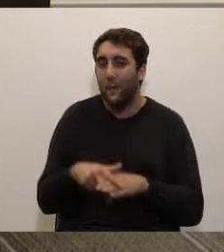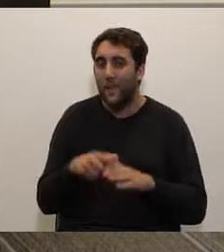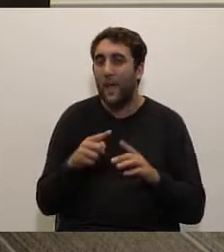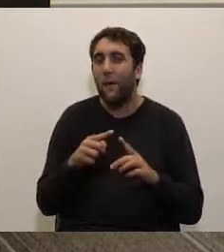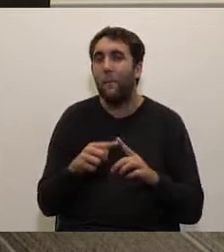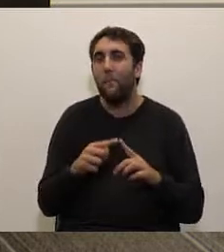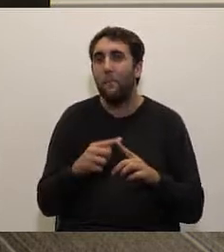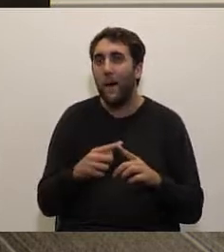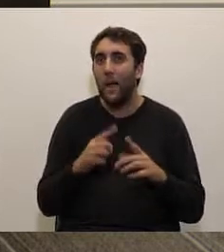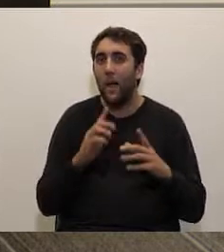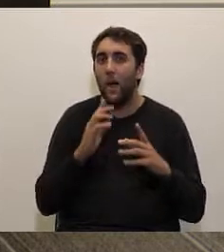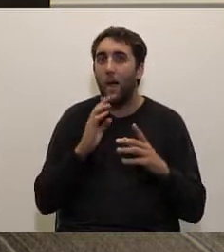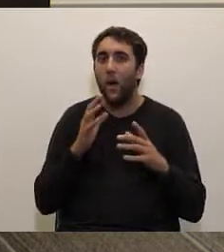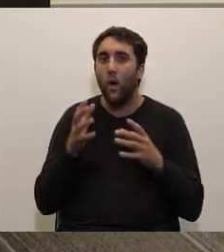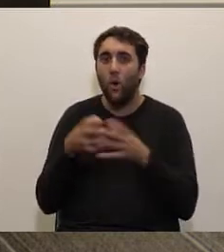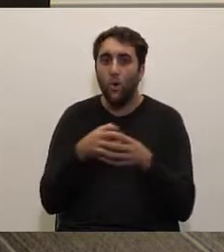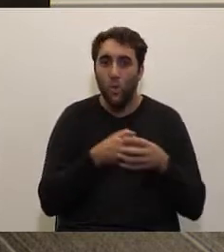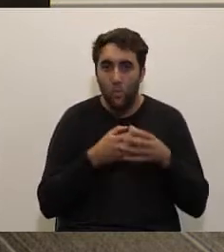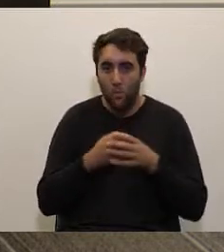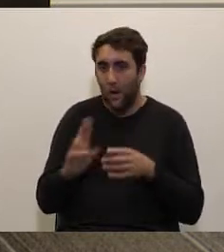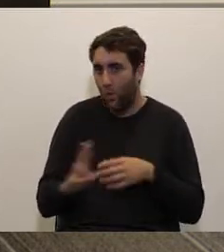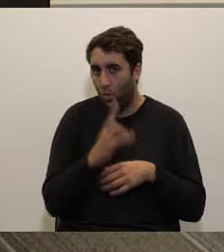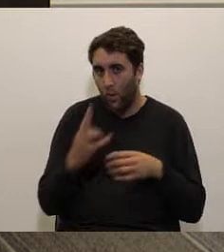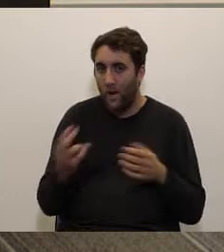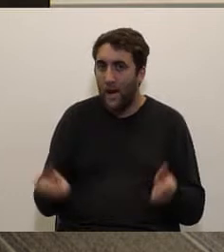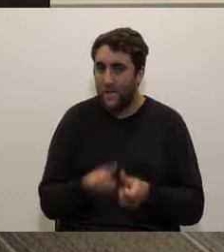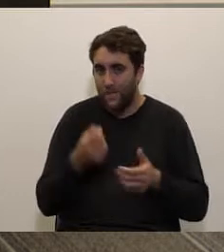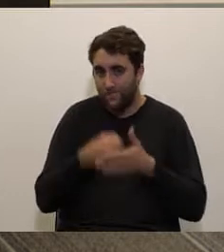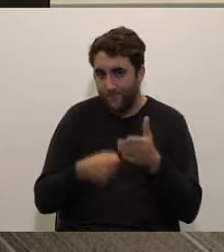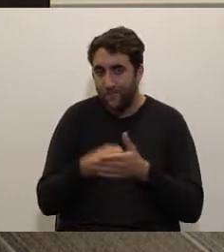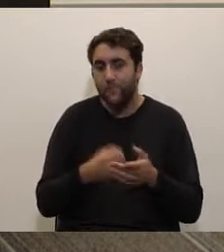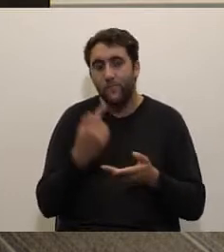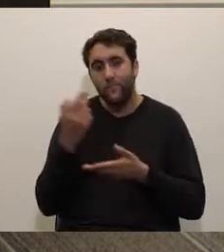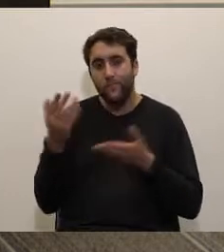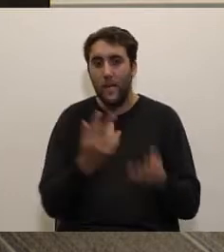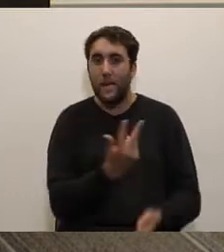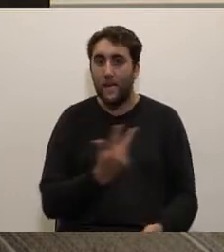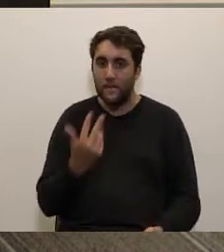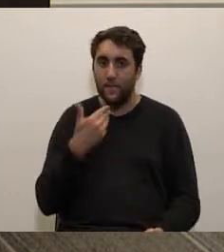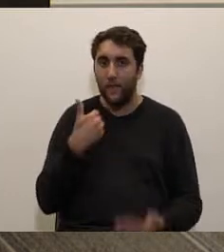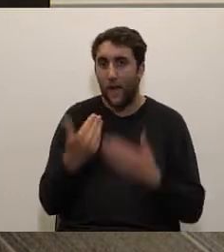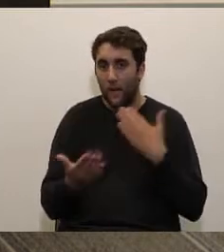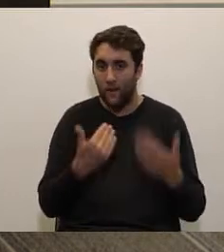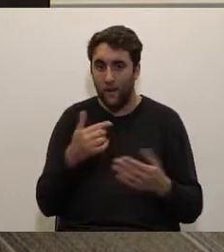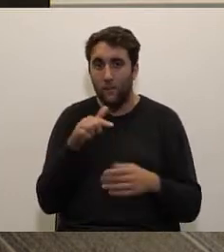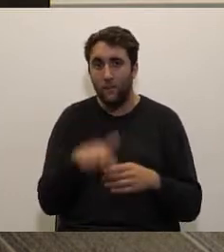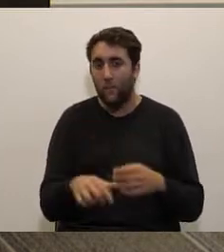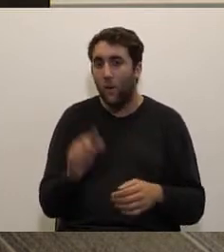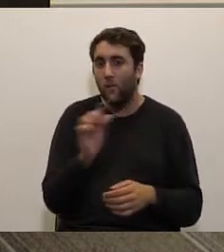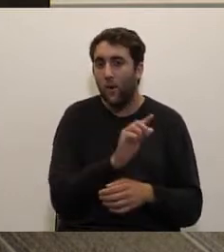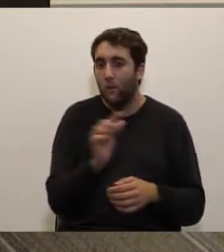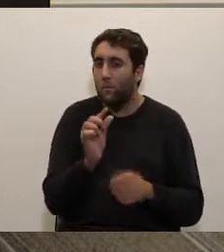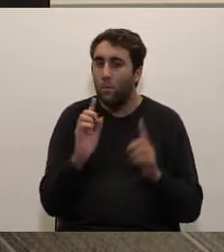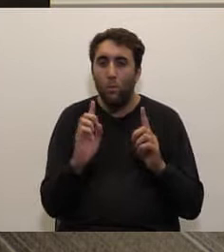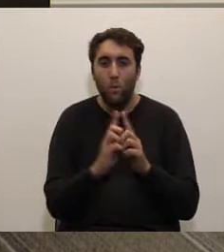que ver con los colectivos medioactivistas de Uruguay y de la región. Así que les damos paso a ellos 3, que brevemente van a